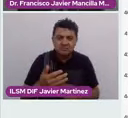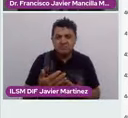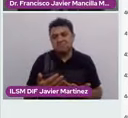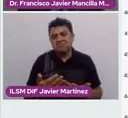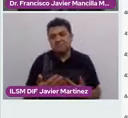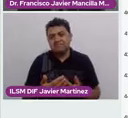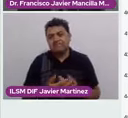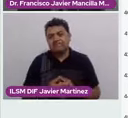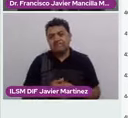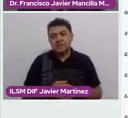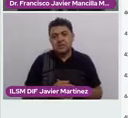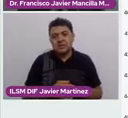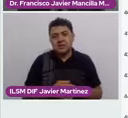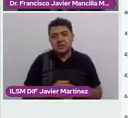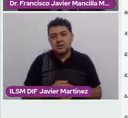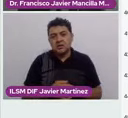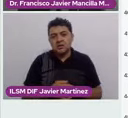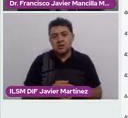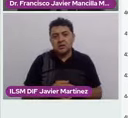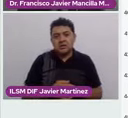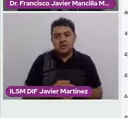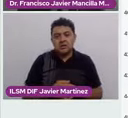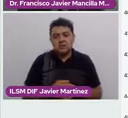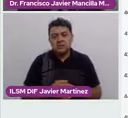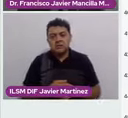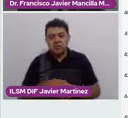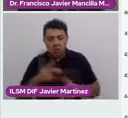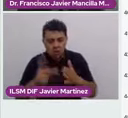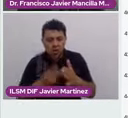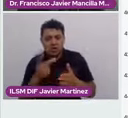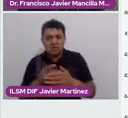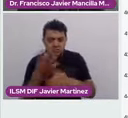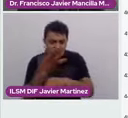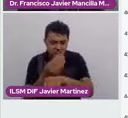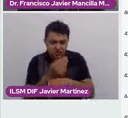unas electromagnéticas podía atenuar el zumbido. No tuvo